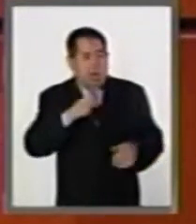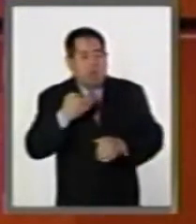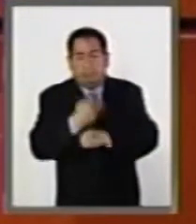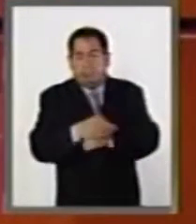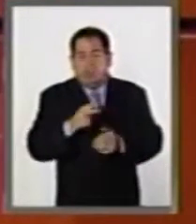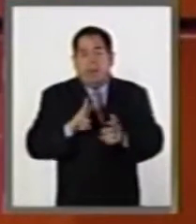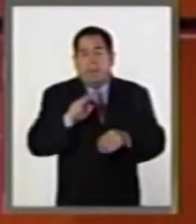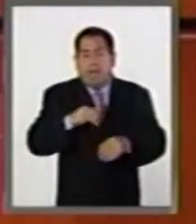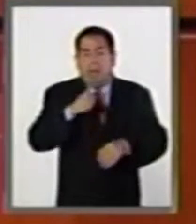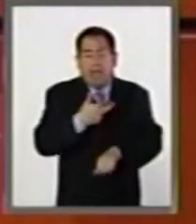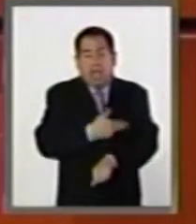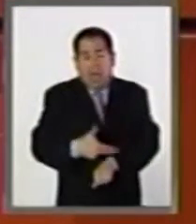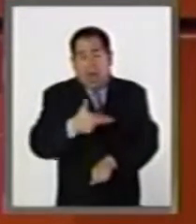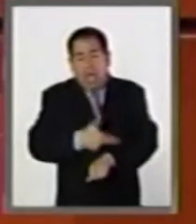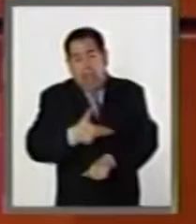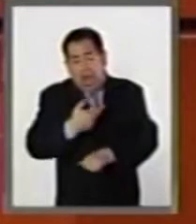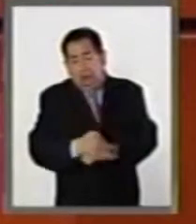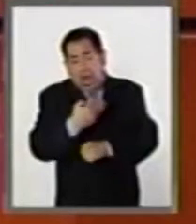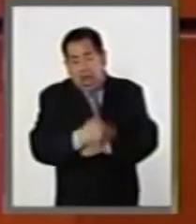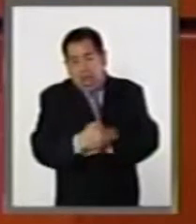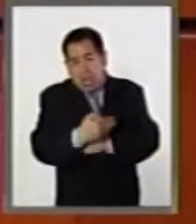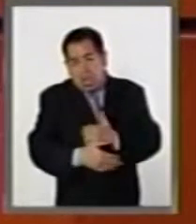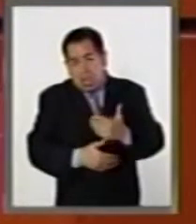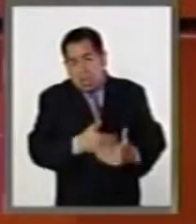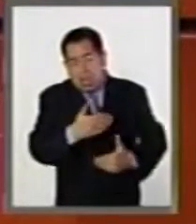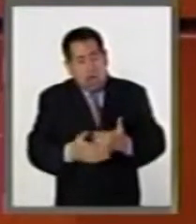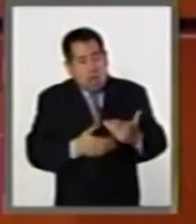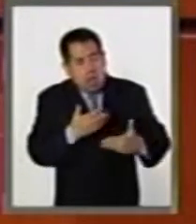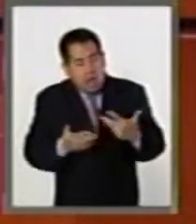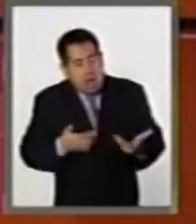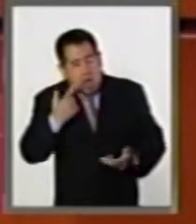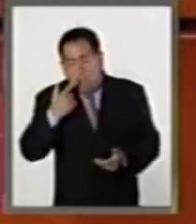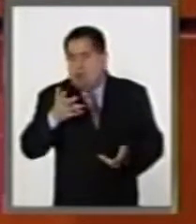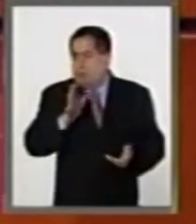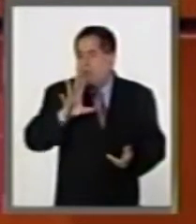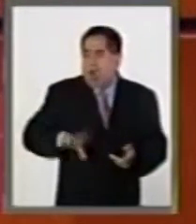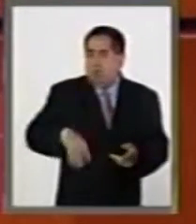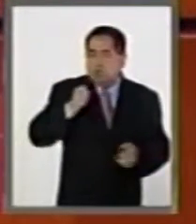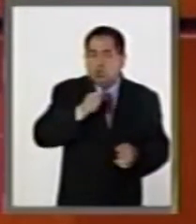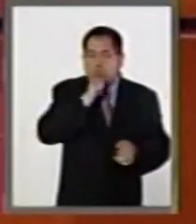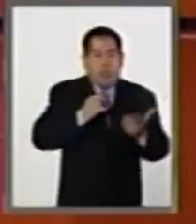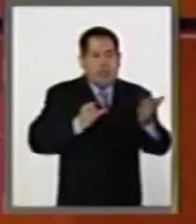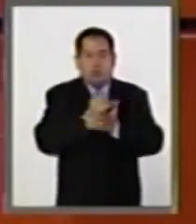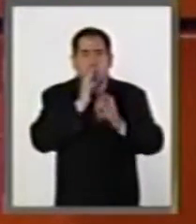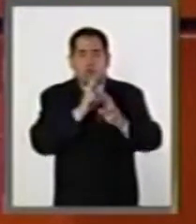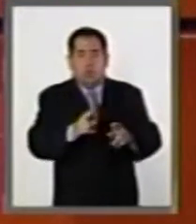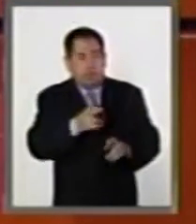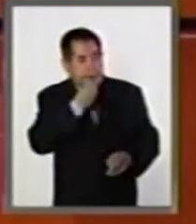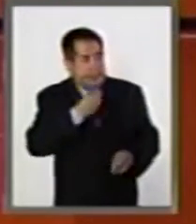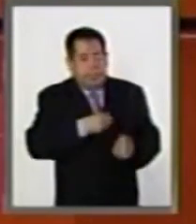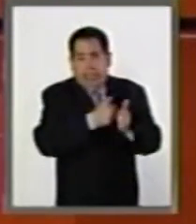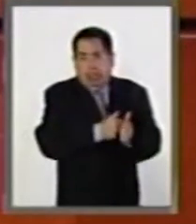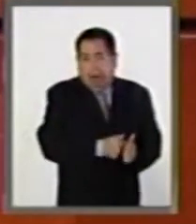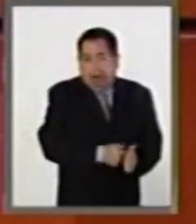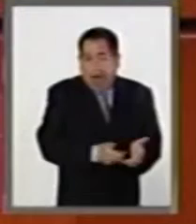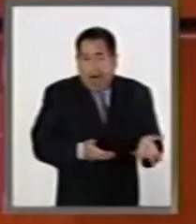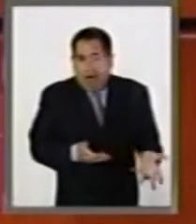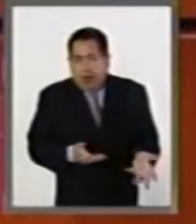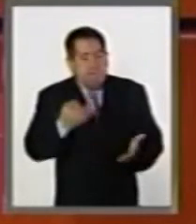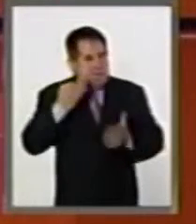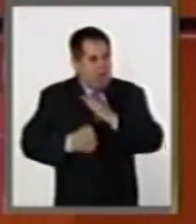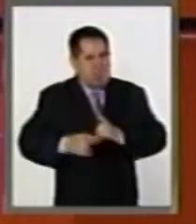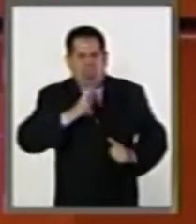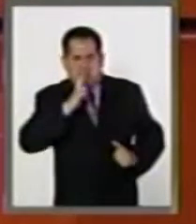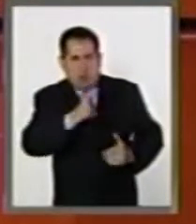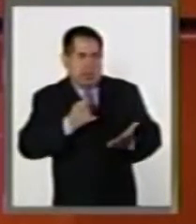procesadas, sujetas y víctimas del abuso de la prisión preventiva en nuestro país y sin que hasta el momento se les haya dictado